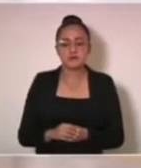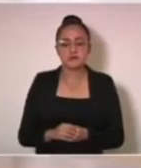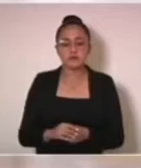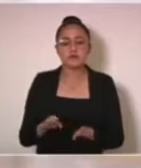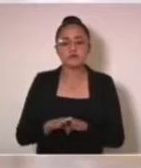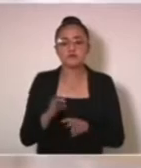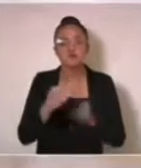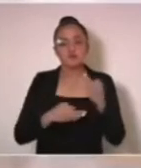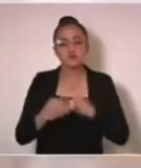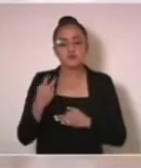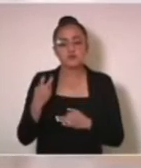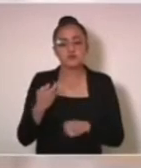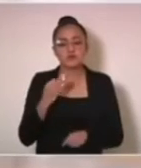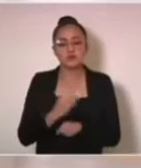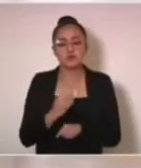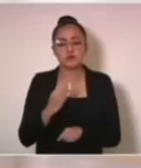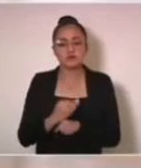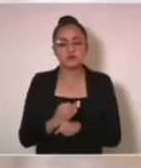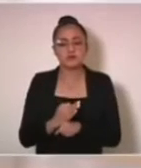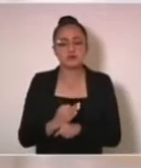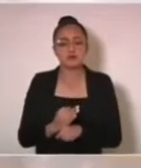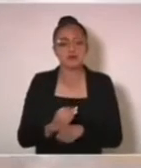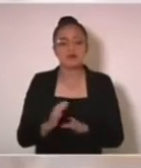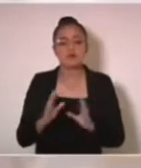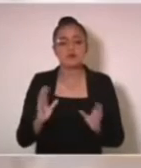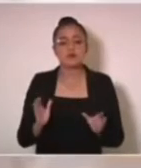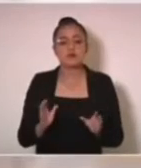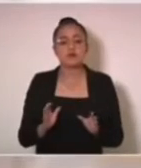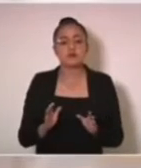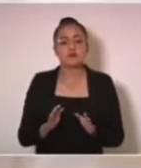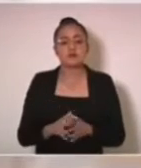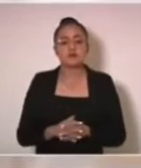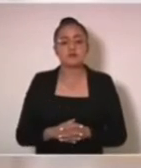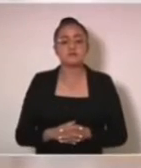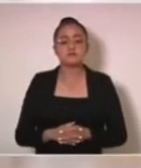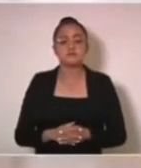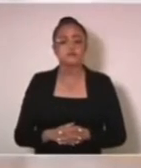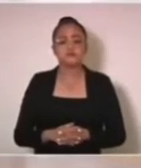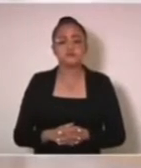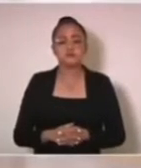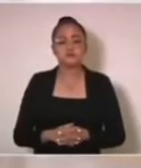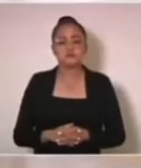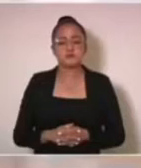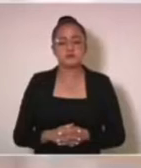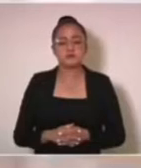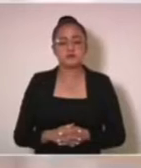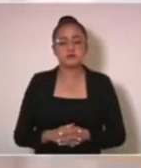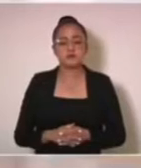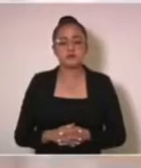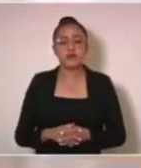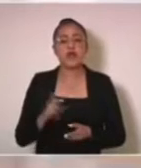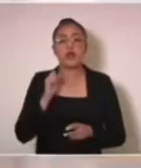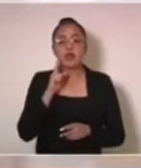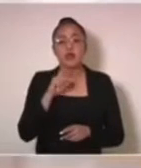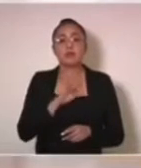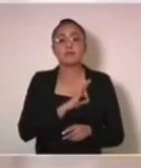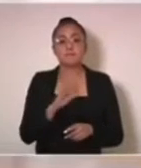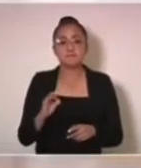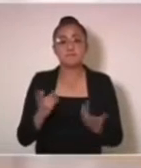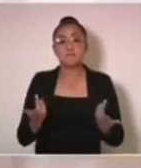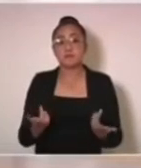esto, también sería, desde nuestra opinión, algo que podría provocar reacción.